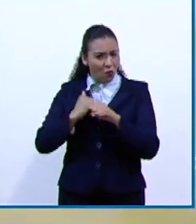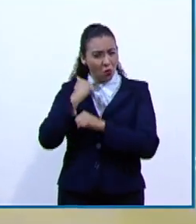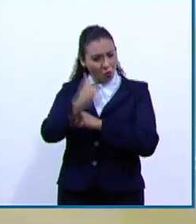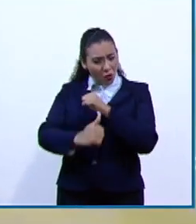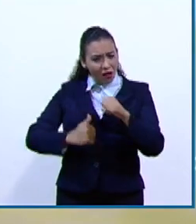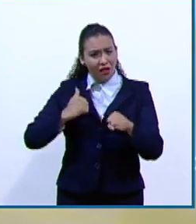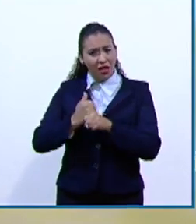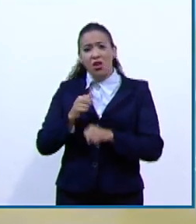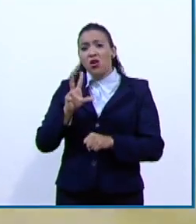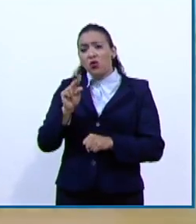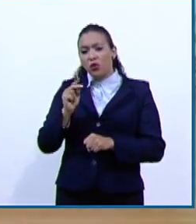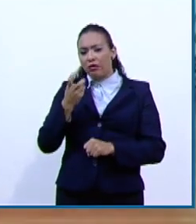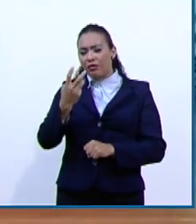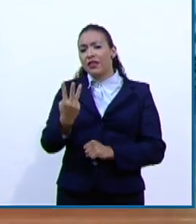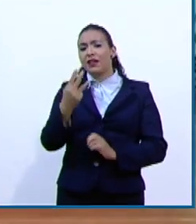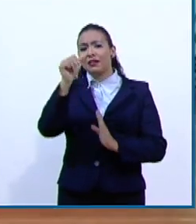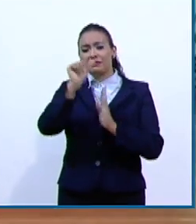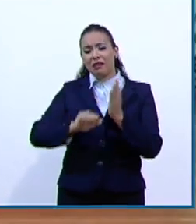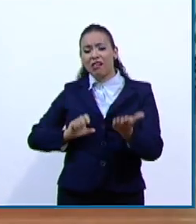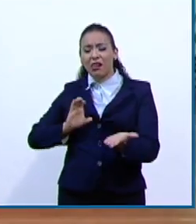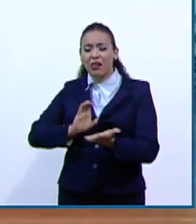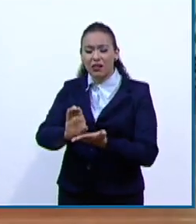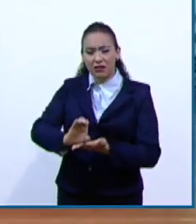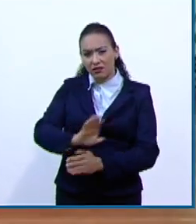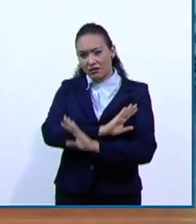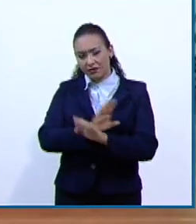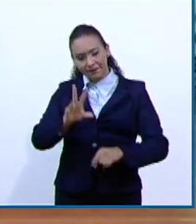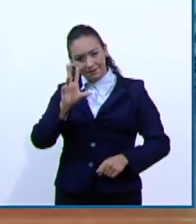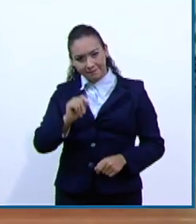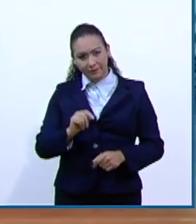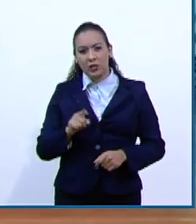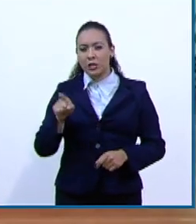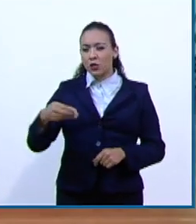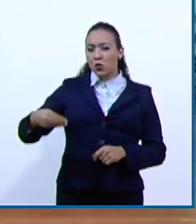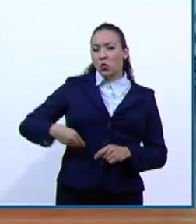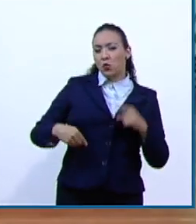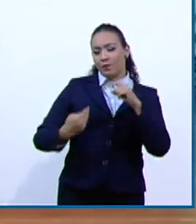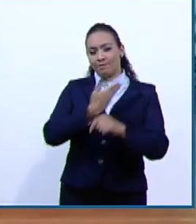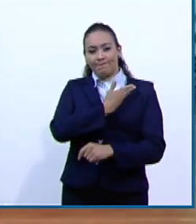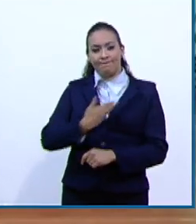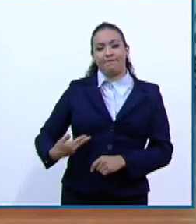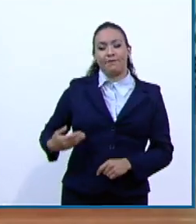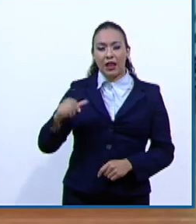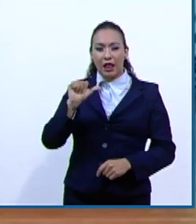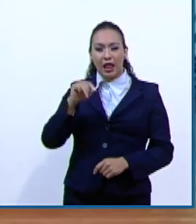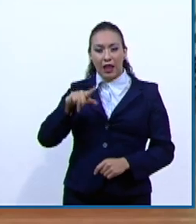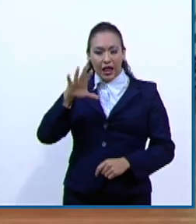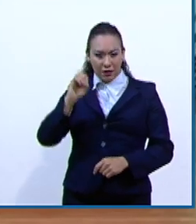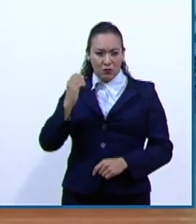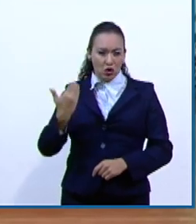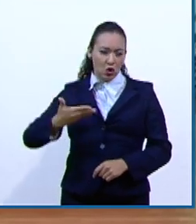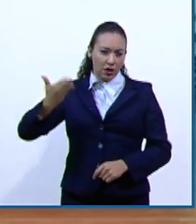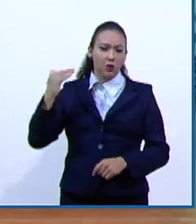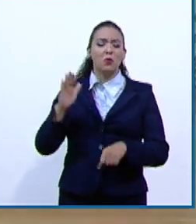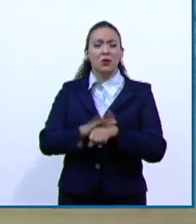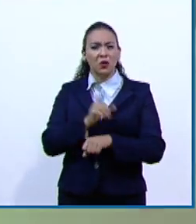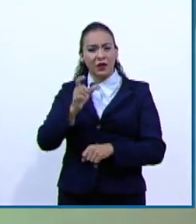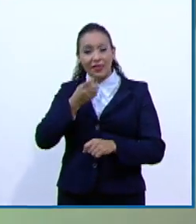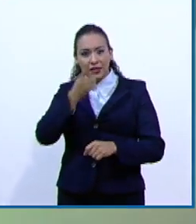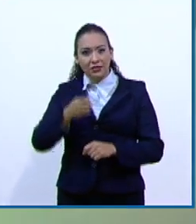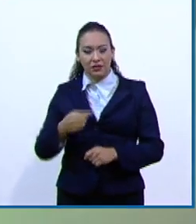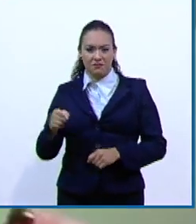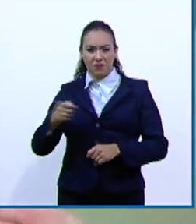materialización de los ataques del expresidente López Obrador al Poder Judicial cada vez que se enfrentaba a una resolución judicial que